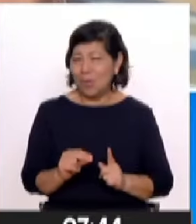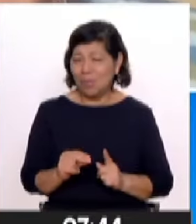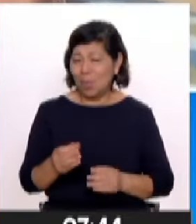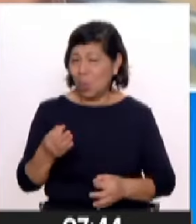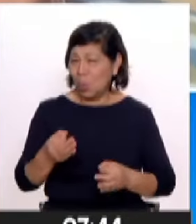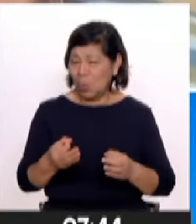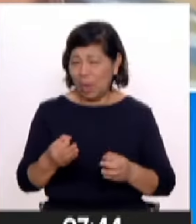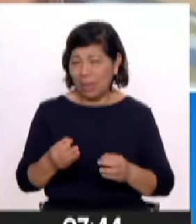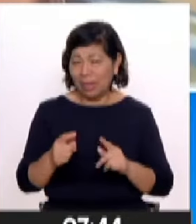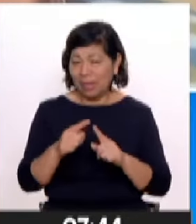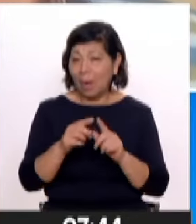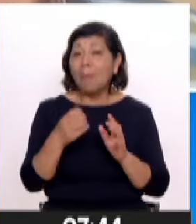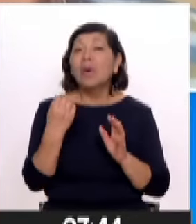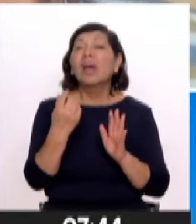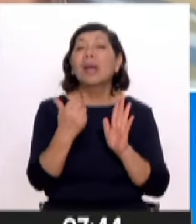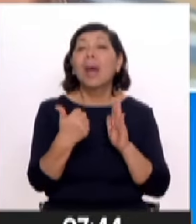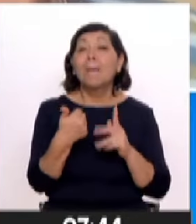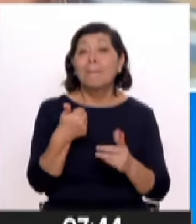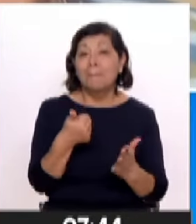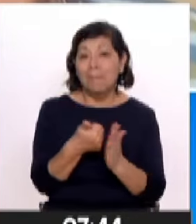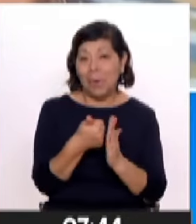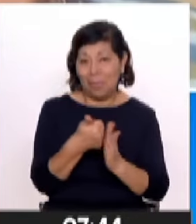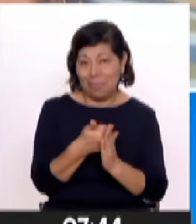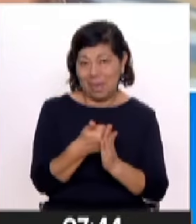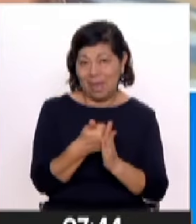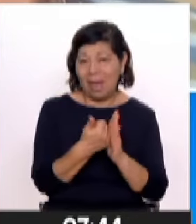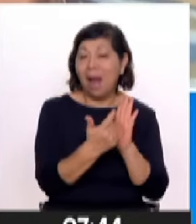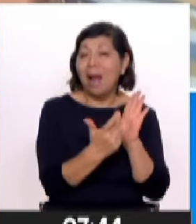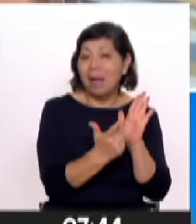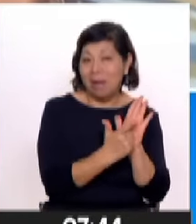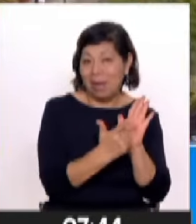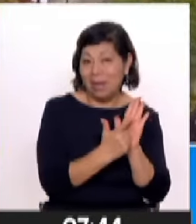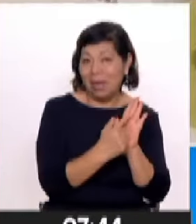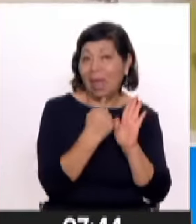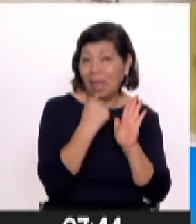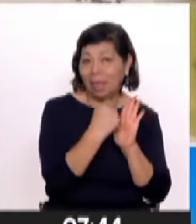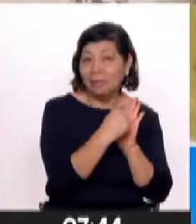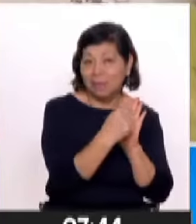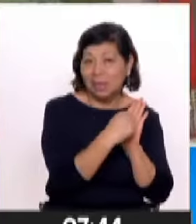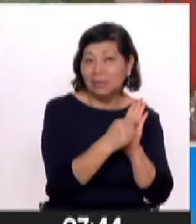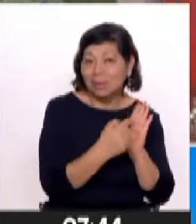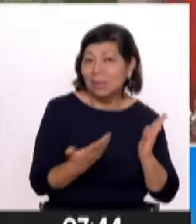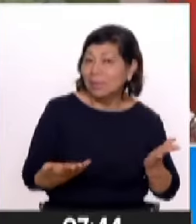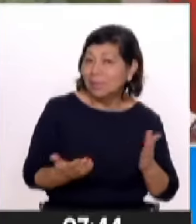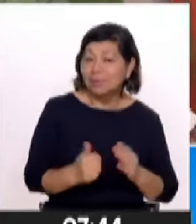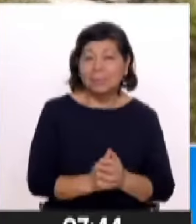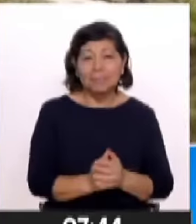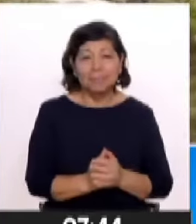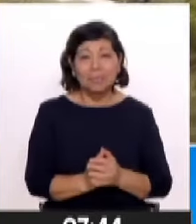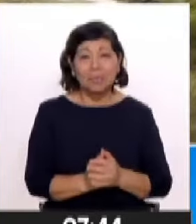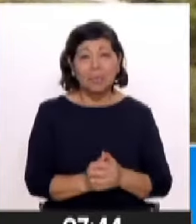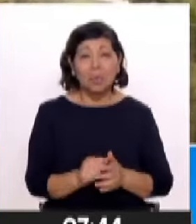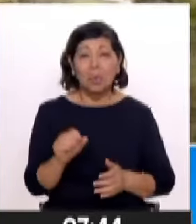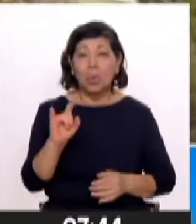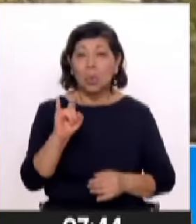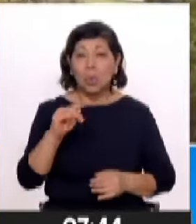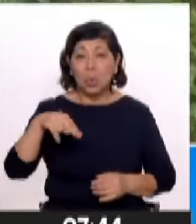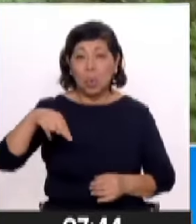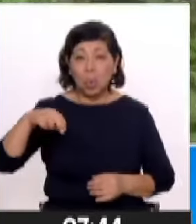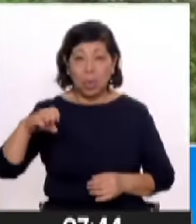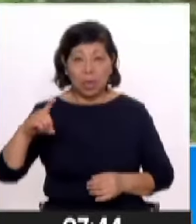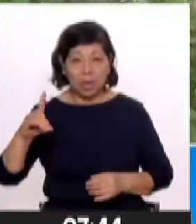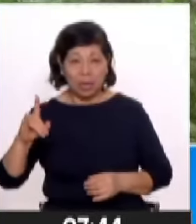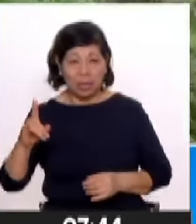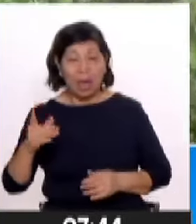sino por la propia ley. Porque, digamos, La SUNEDO dependía antes